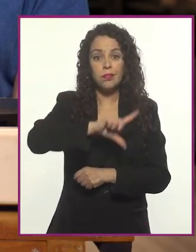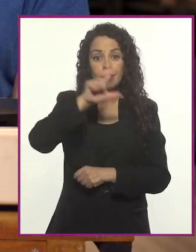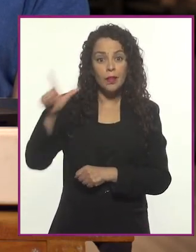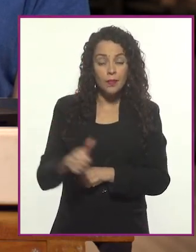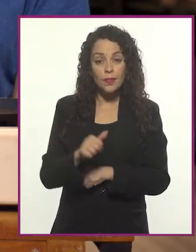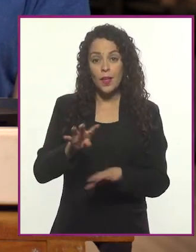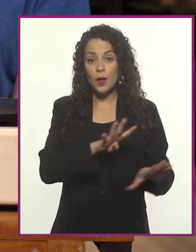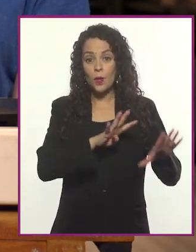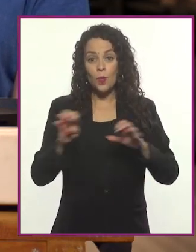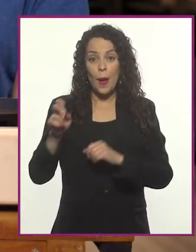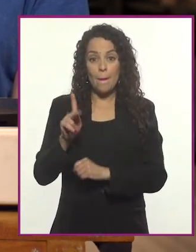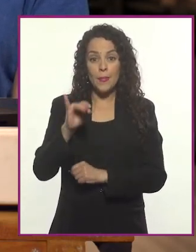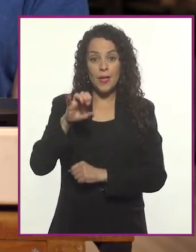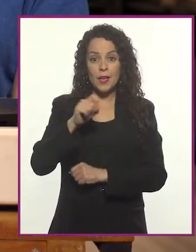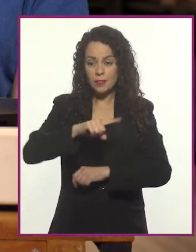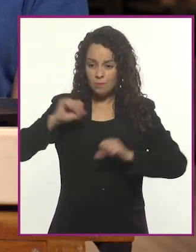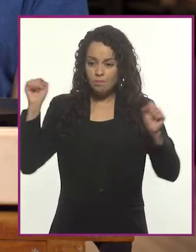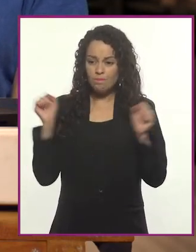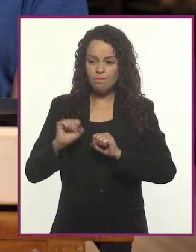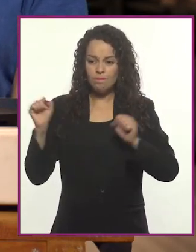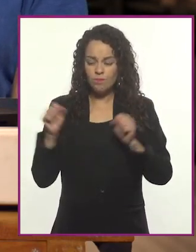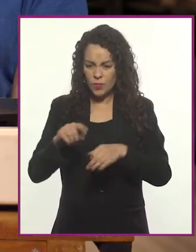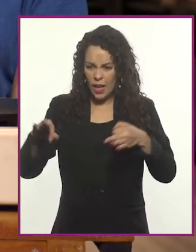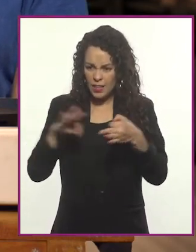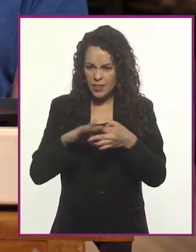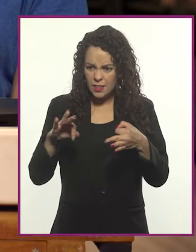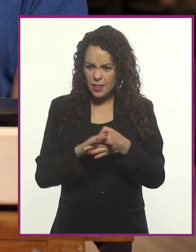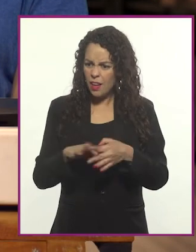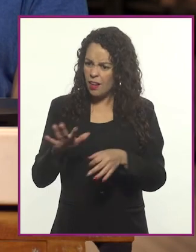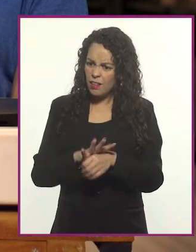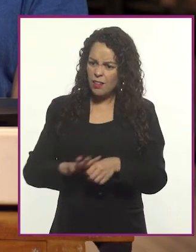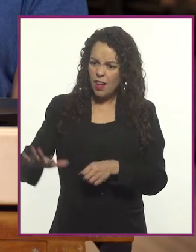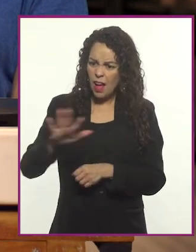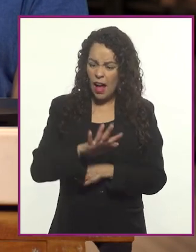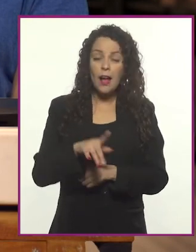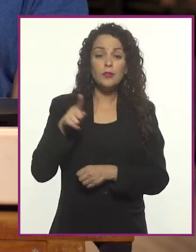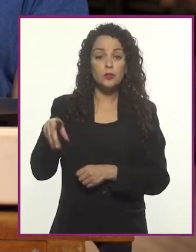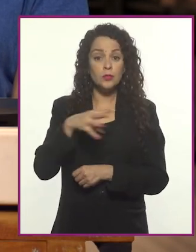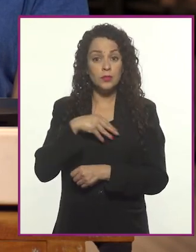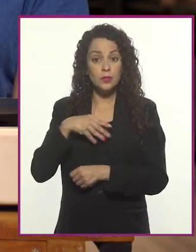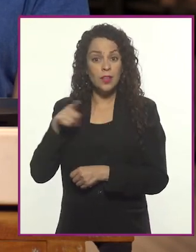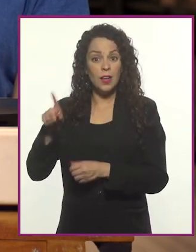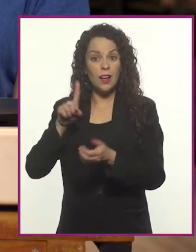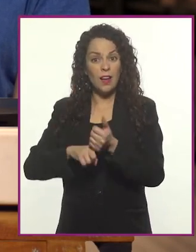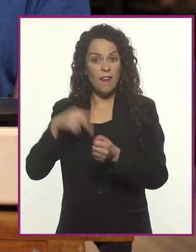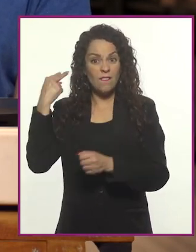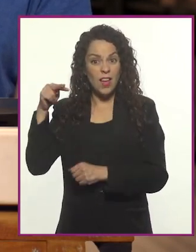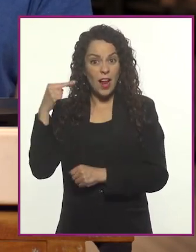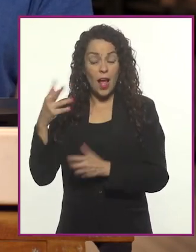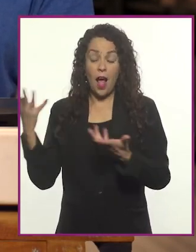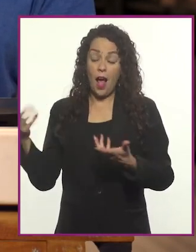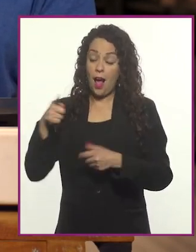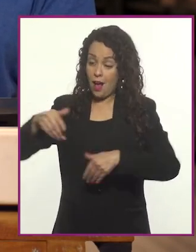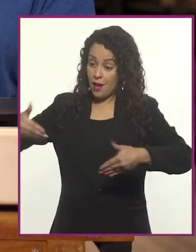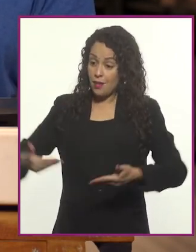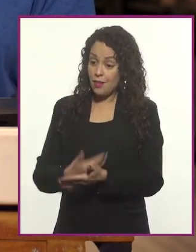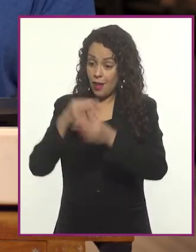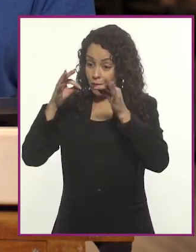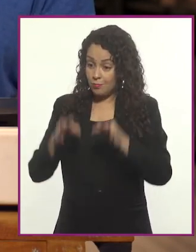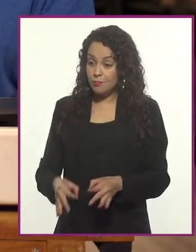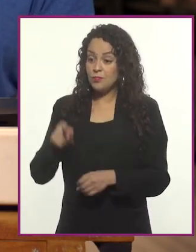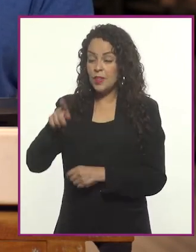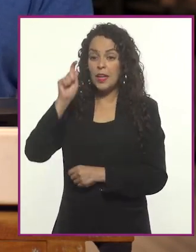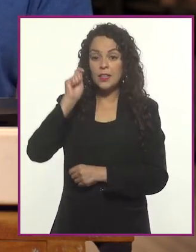los 400 pies. Él vuela cercas del Golfo, el hijo pródigo de Casitas Veracruz, el jardín central